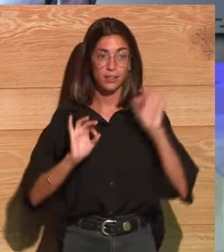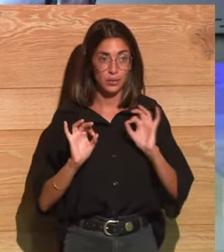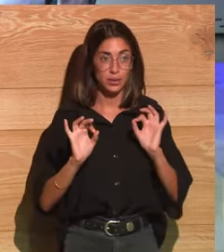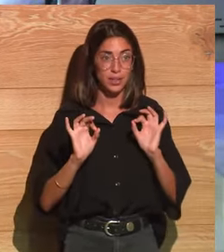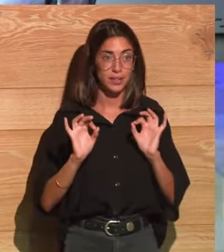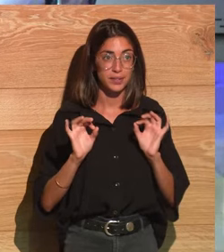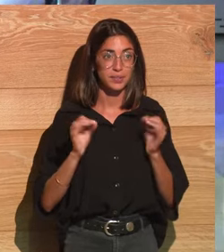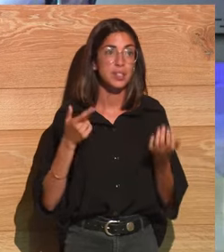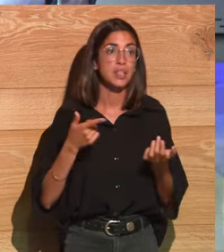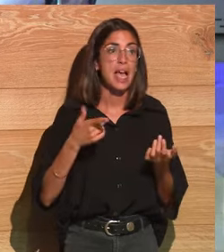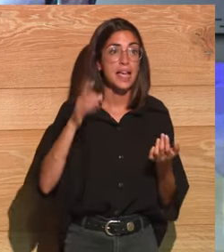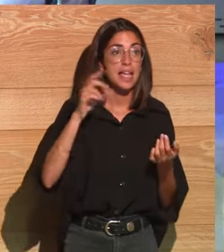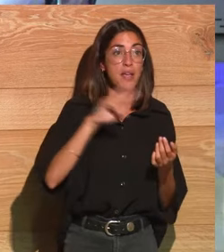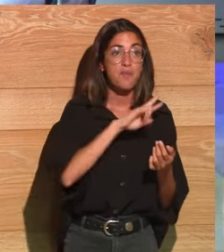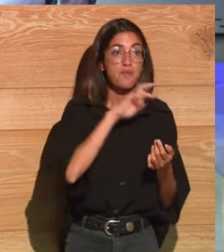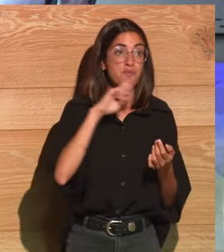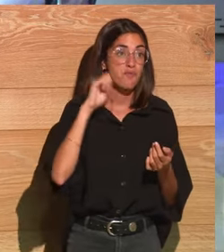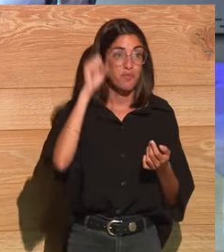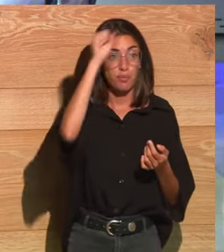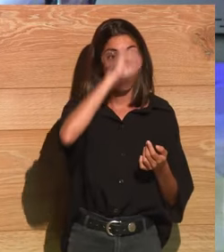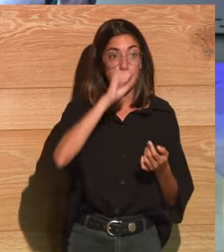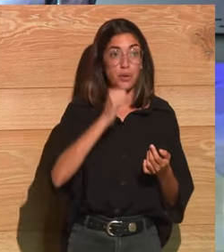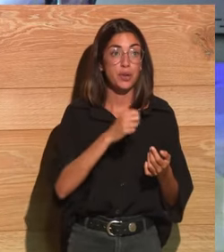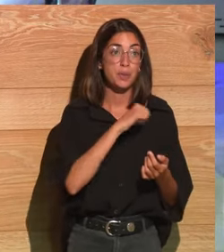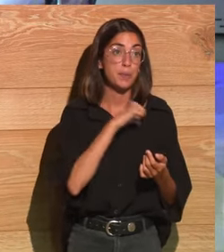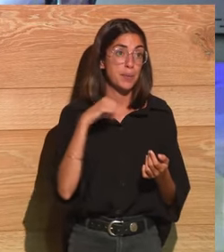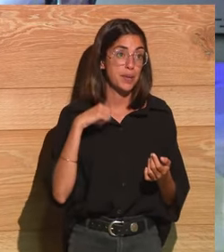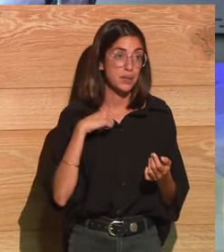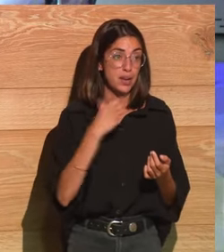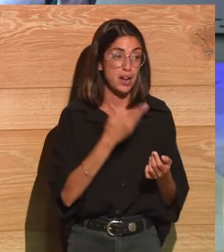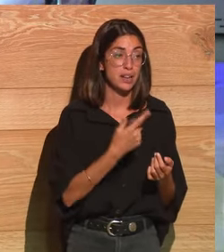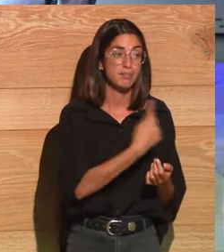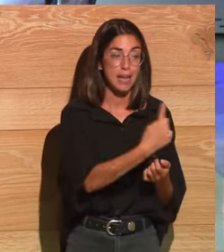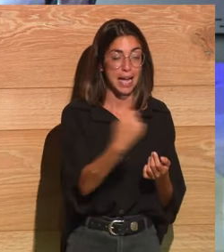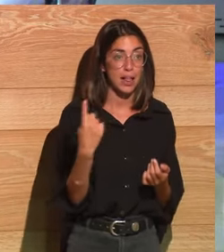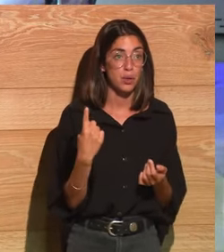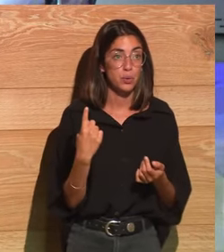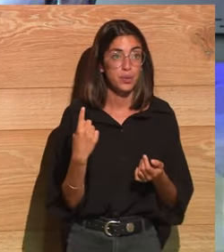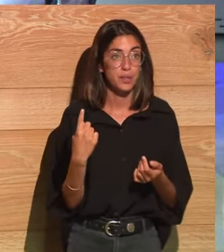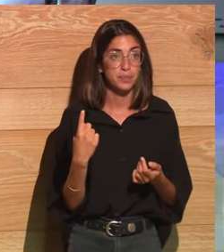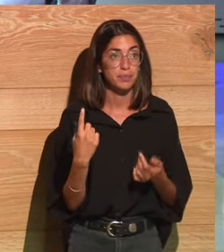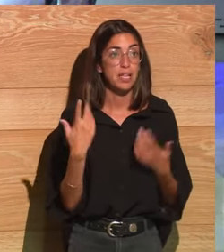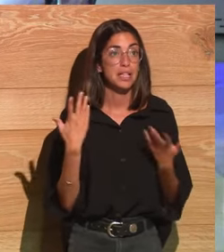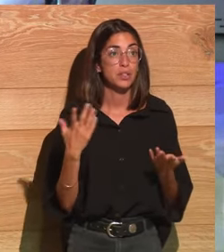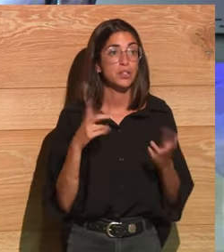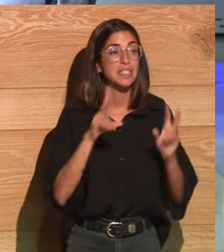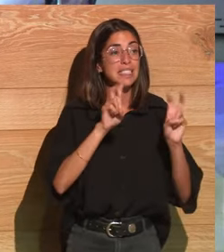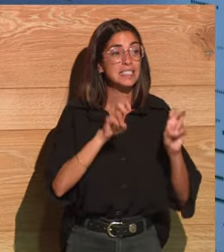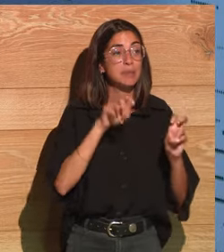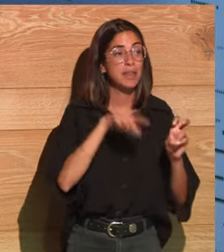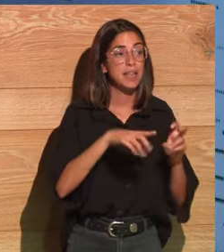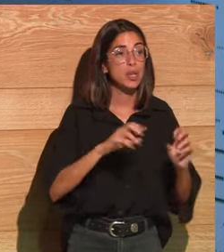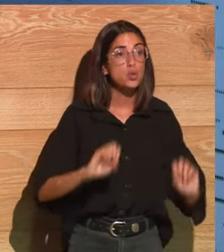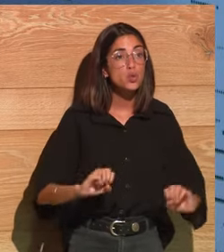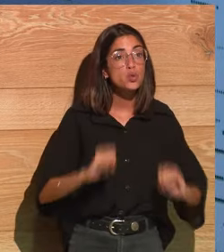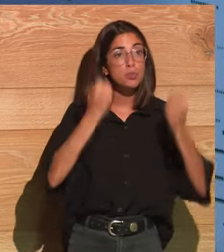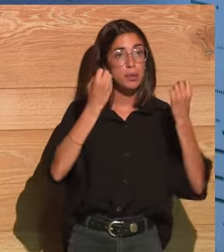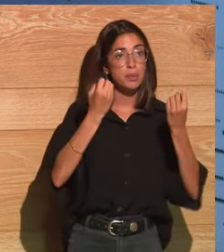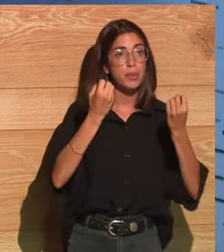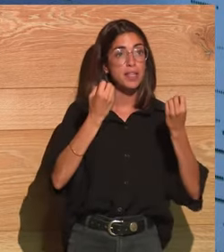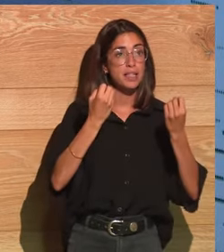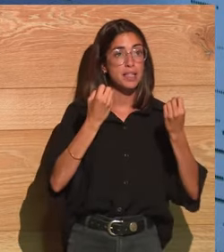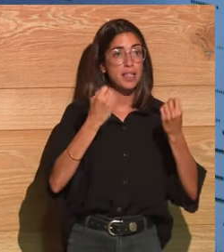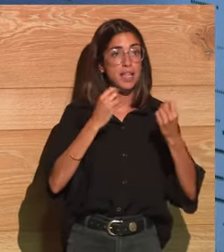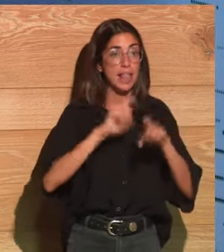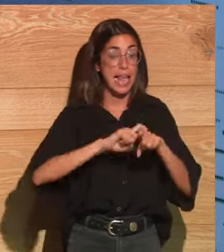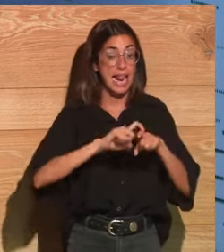ahí ya entran valoraciones personales, pero que ya no están en el término de la supervivencia de la especie, están en el término de, ¿qué